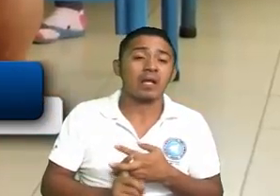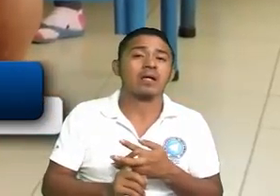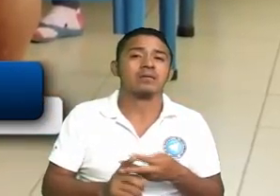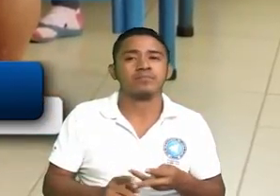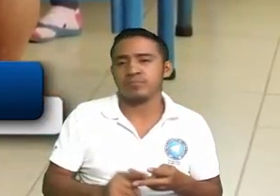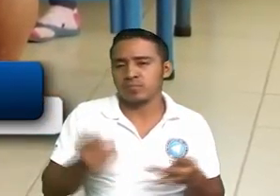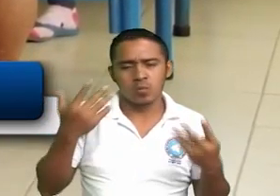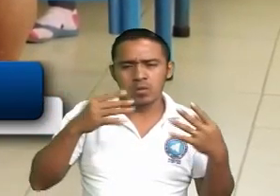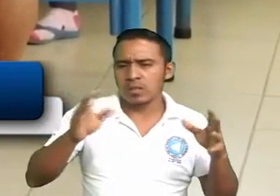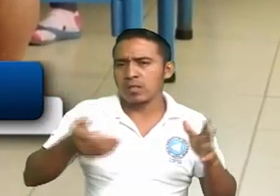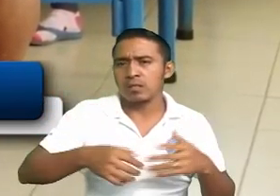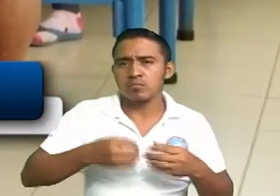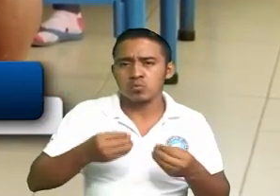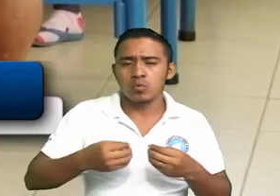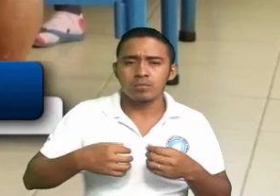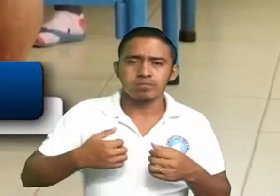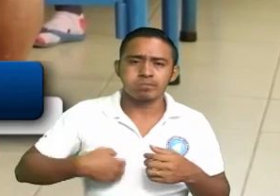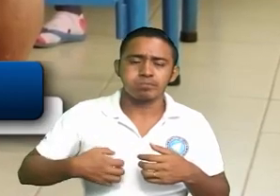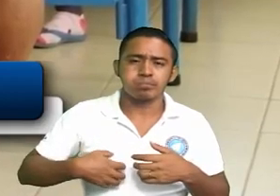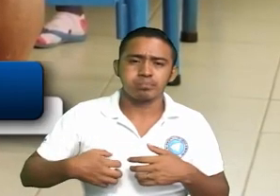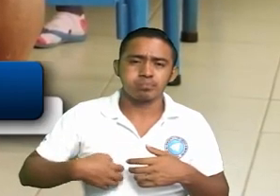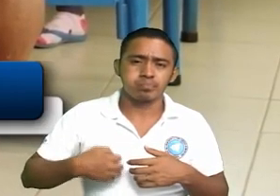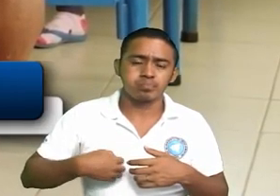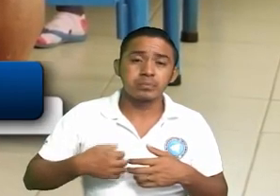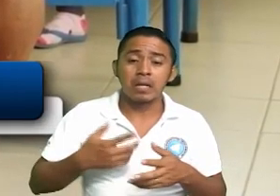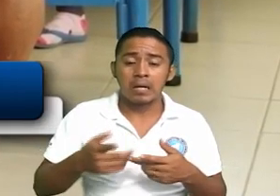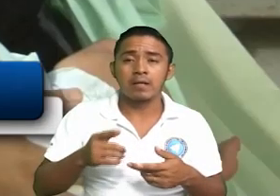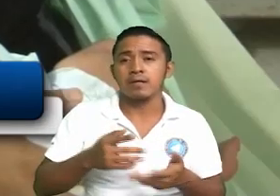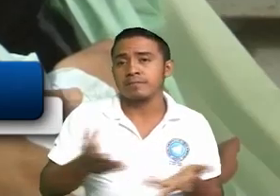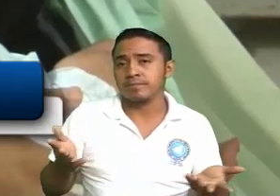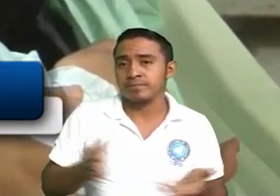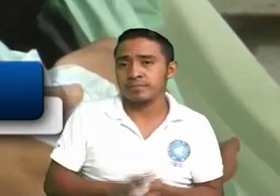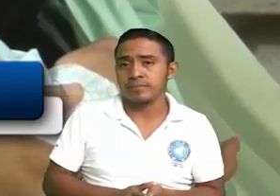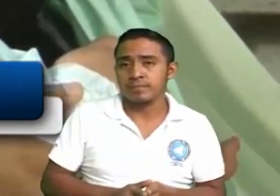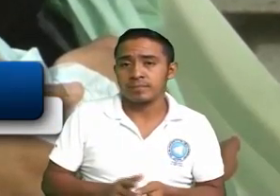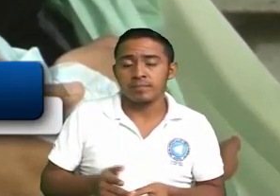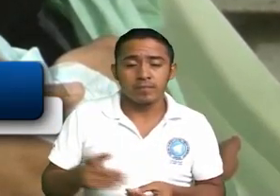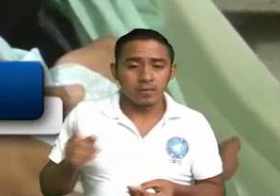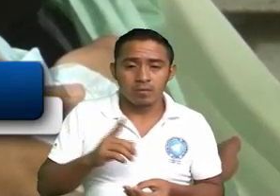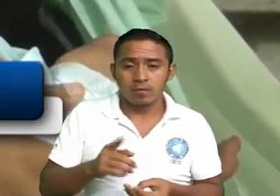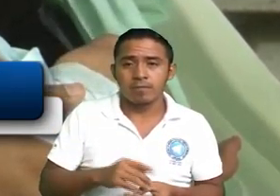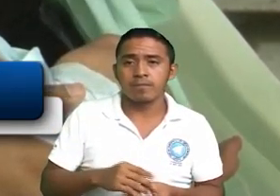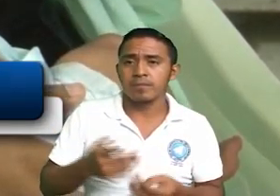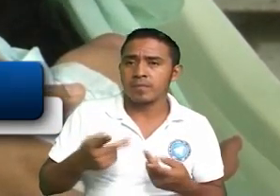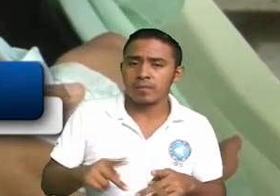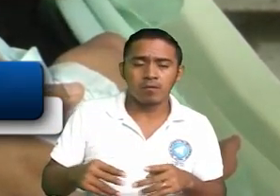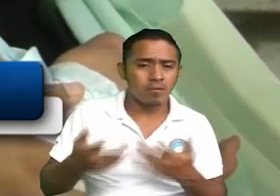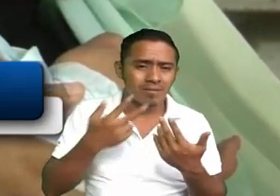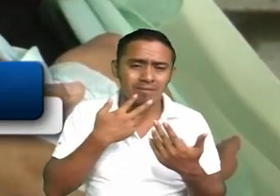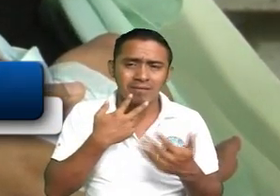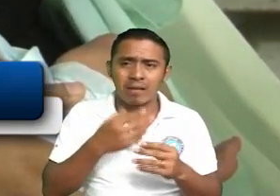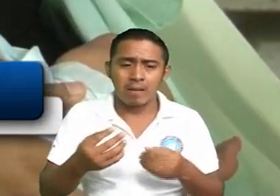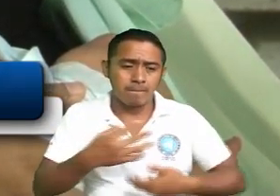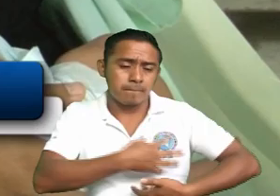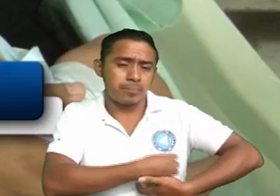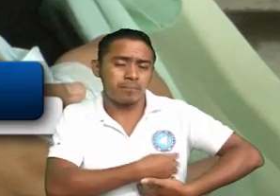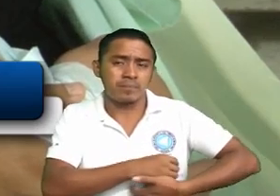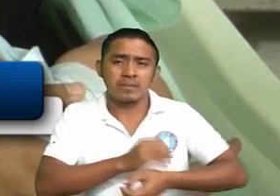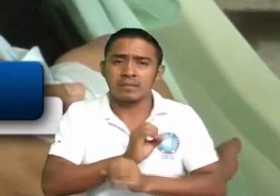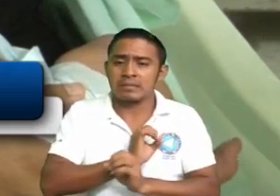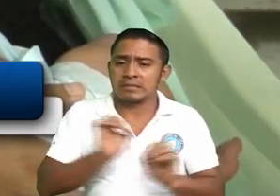ni que vaya a hacer un daño a la leche materna, sino a la misma mujer. Algún alimento que pueda producir mucho cólico, por ejemplo, la yuca.